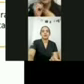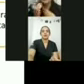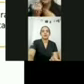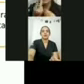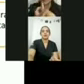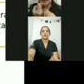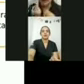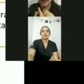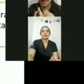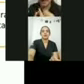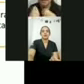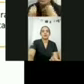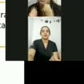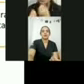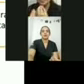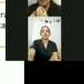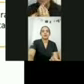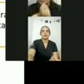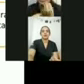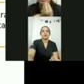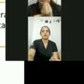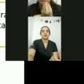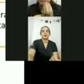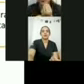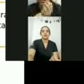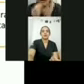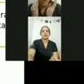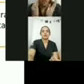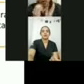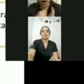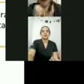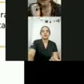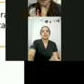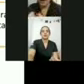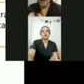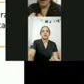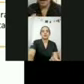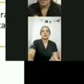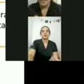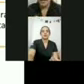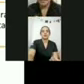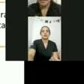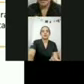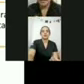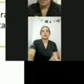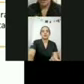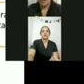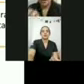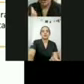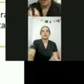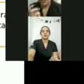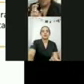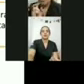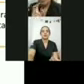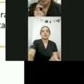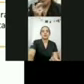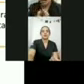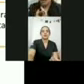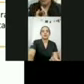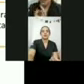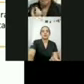fueron indiferenciables, es decir, que en el concepto de dibujar y escribir se tornaron un